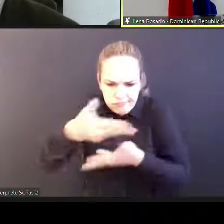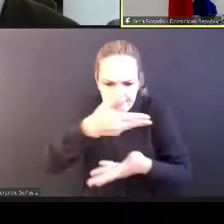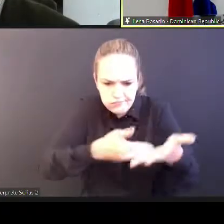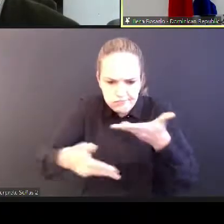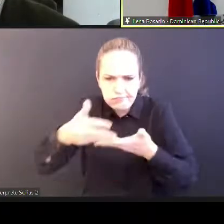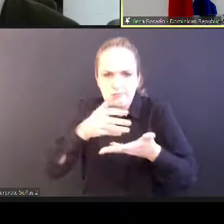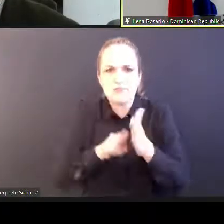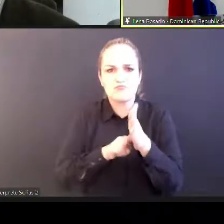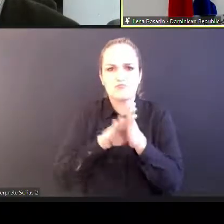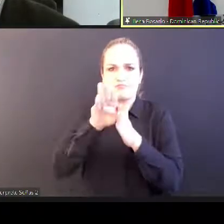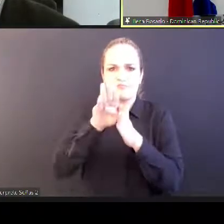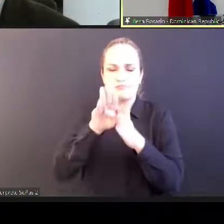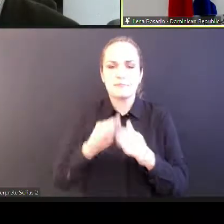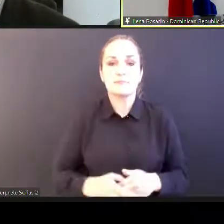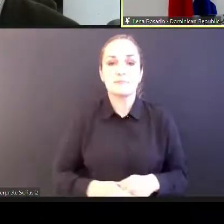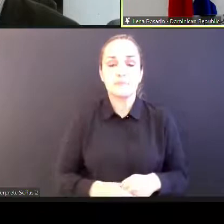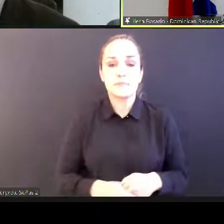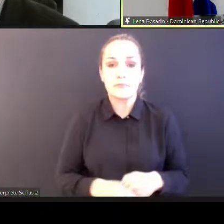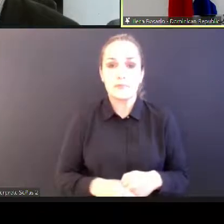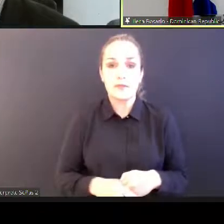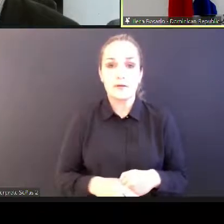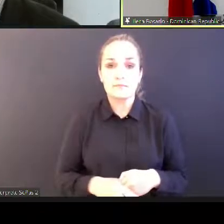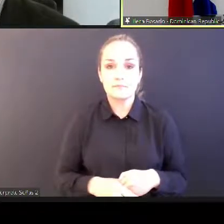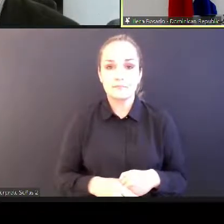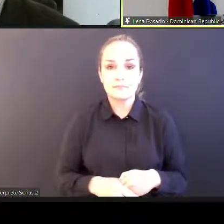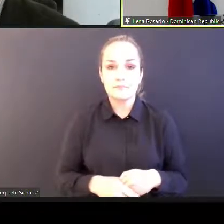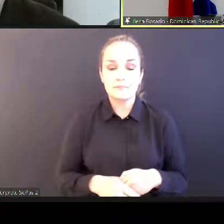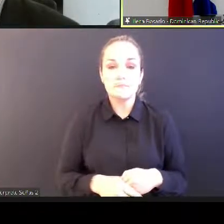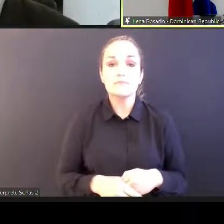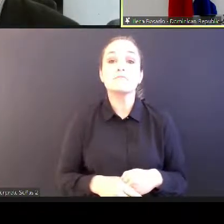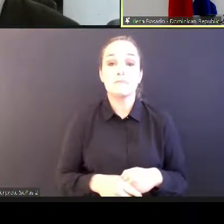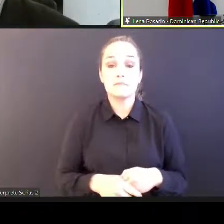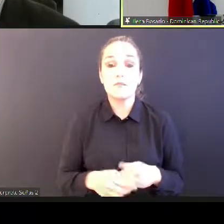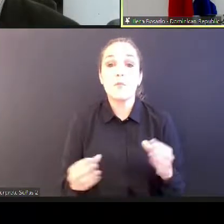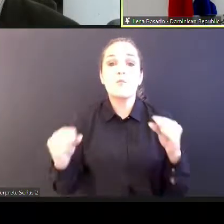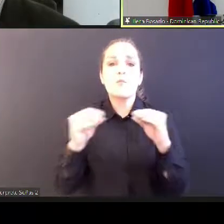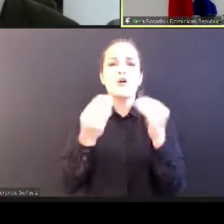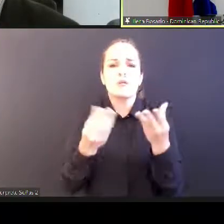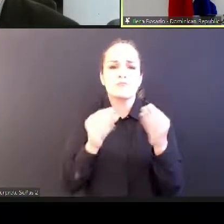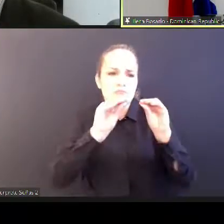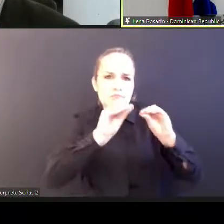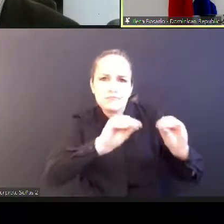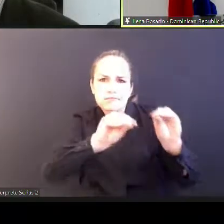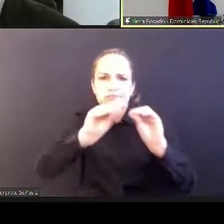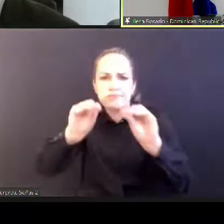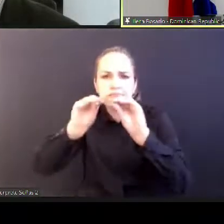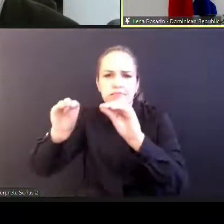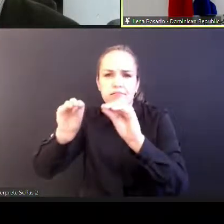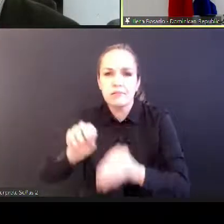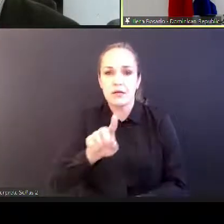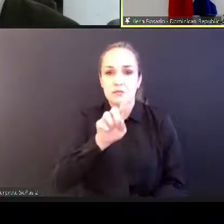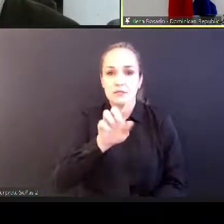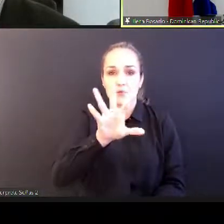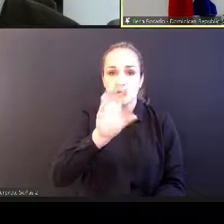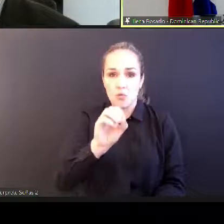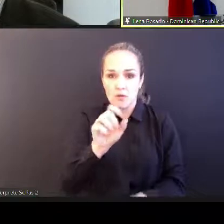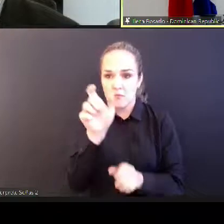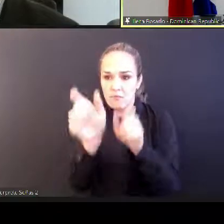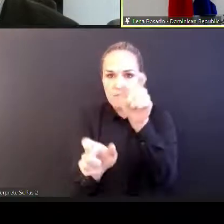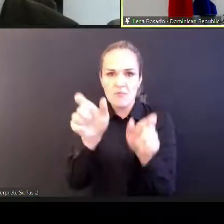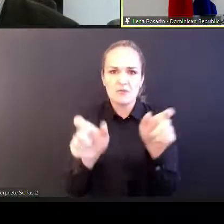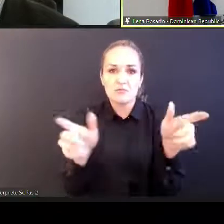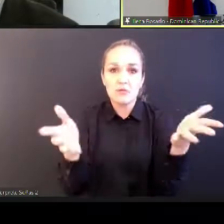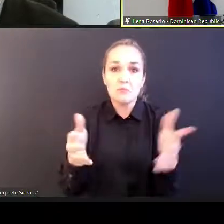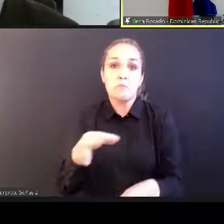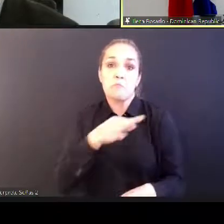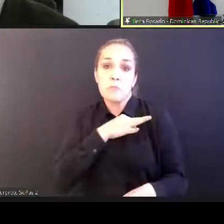éxito. También hicimos capacitaciones impactando a más de 150 personas de diversas instituciones públicas y privadas a